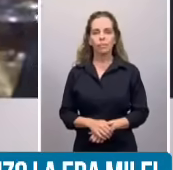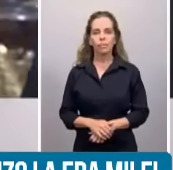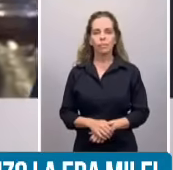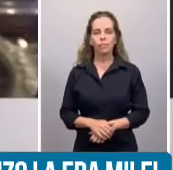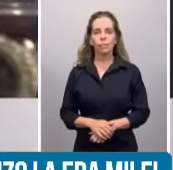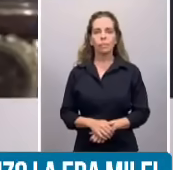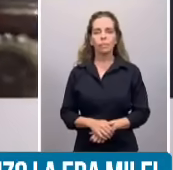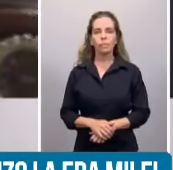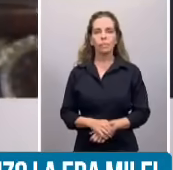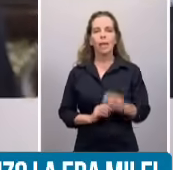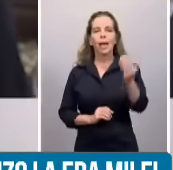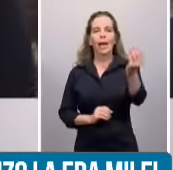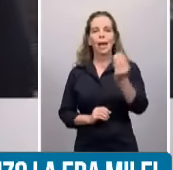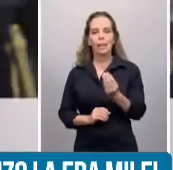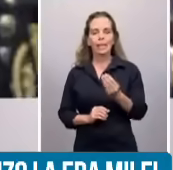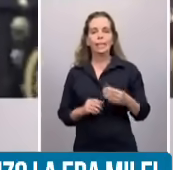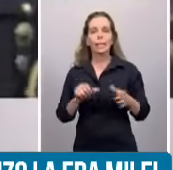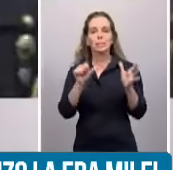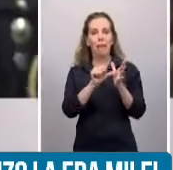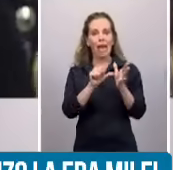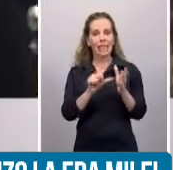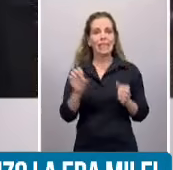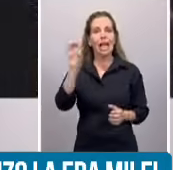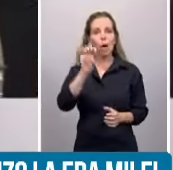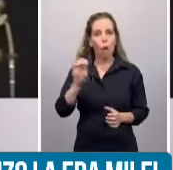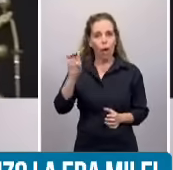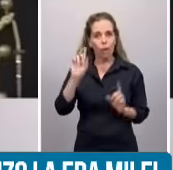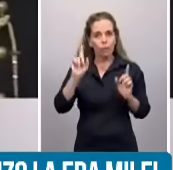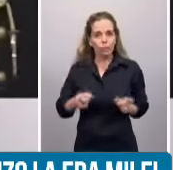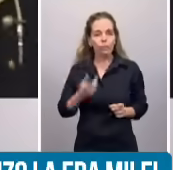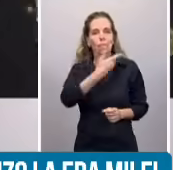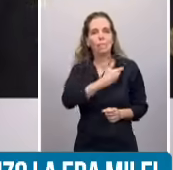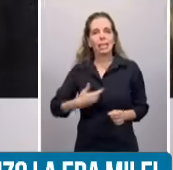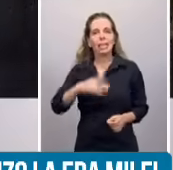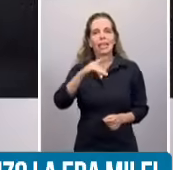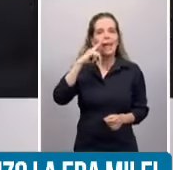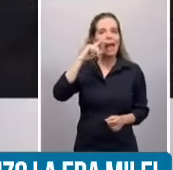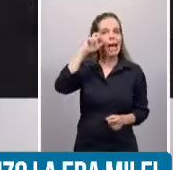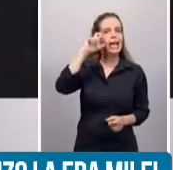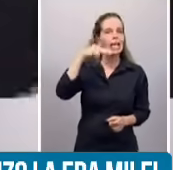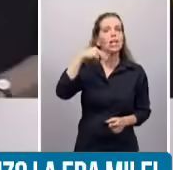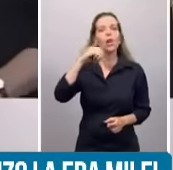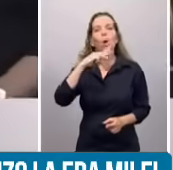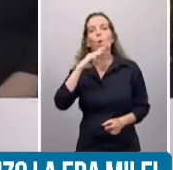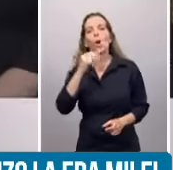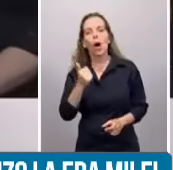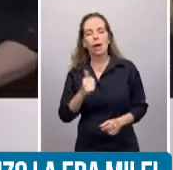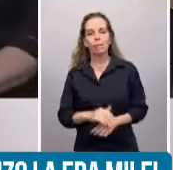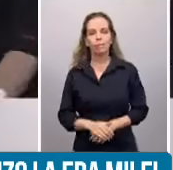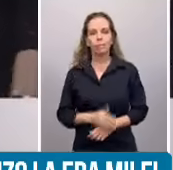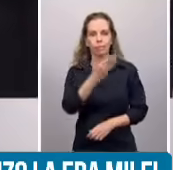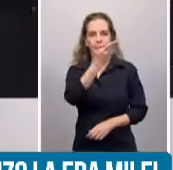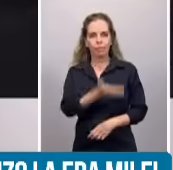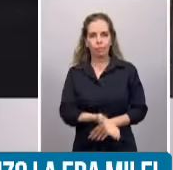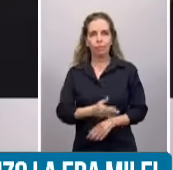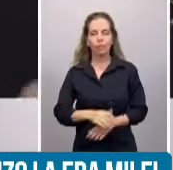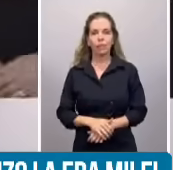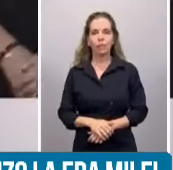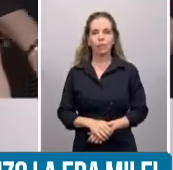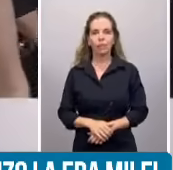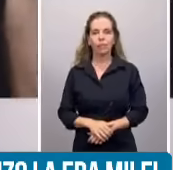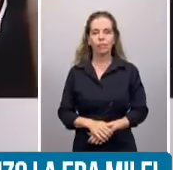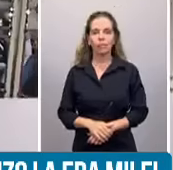empiece a recomponer sus relaciones. Ahí lo vemos al presidente. Ecuatoriano, si no me equivoco. Sí, Noboa. Ahí estamos viendo al presidente de Ecuador,